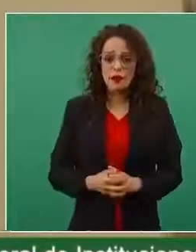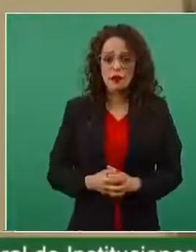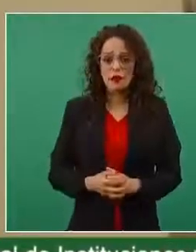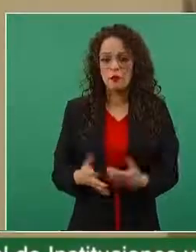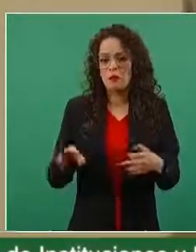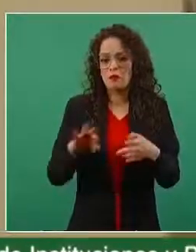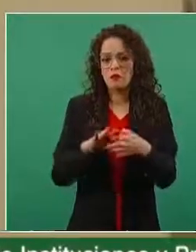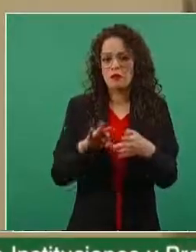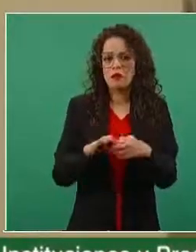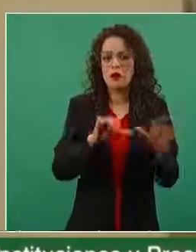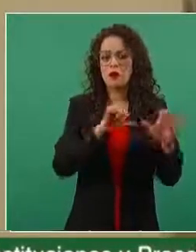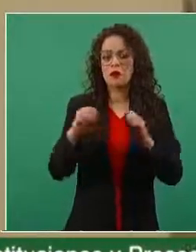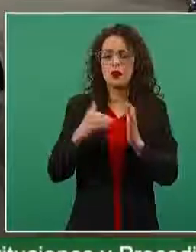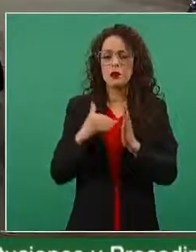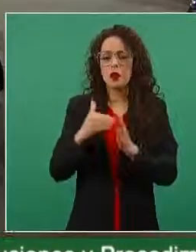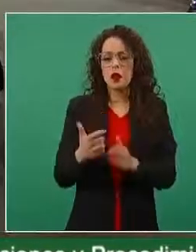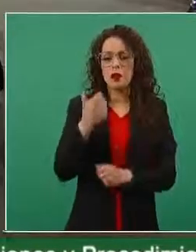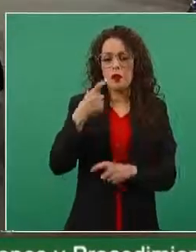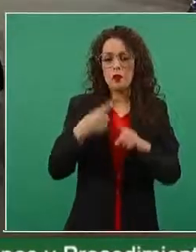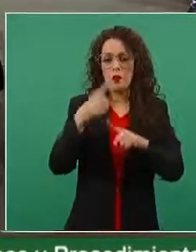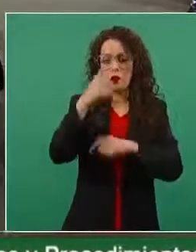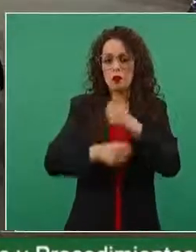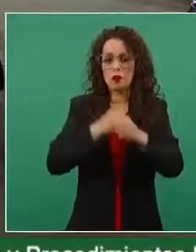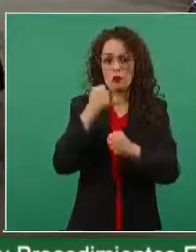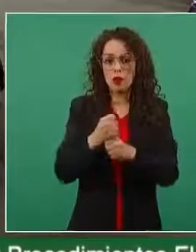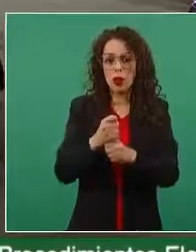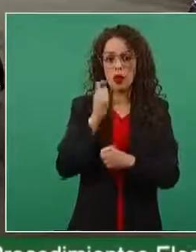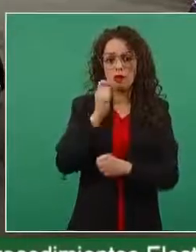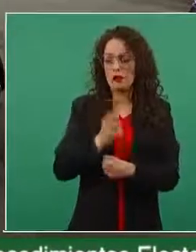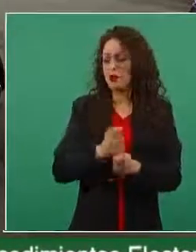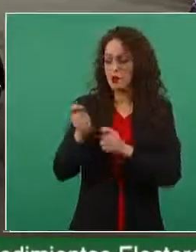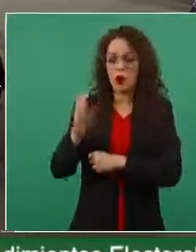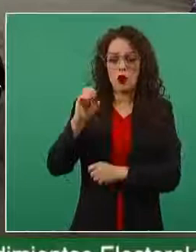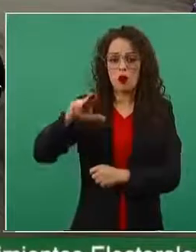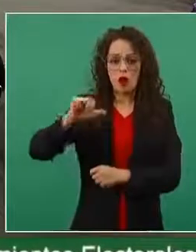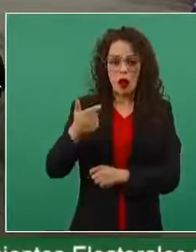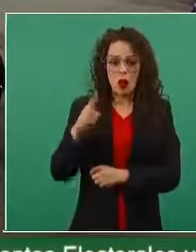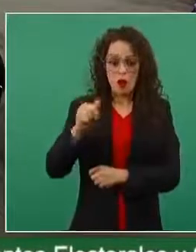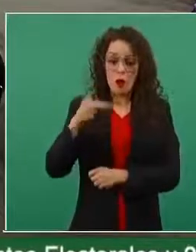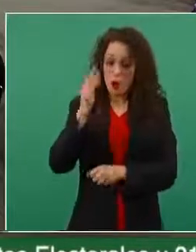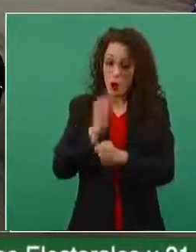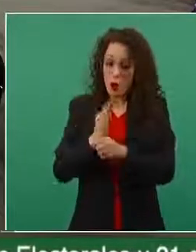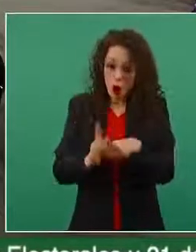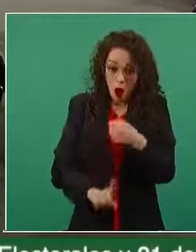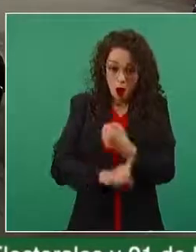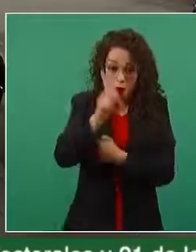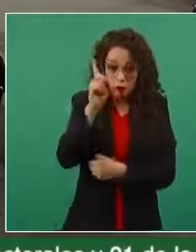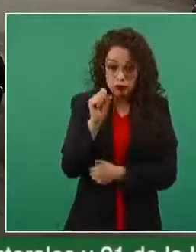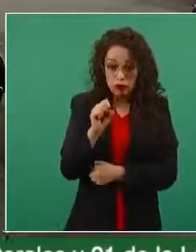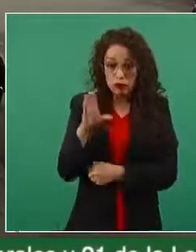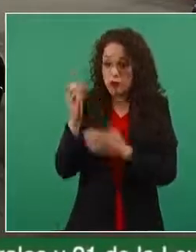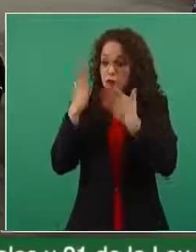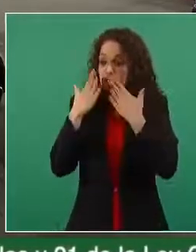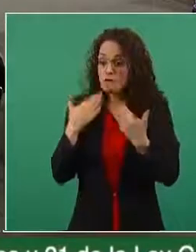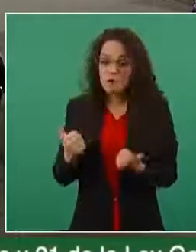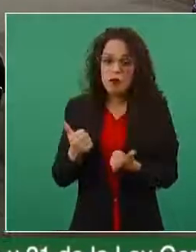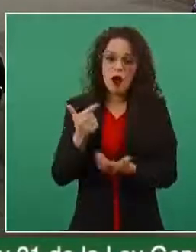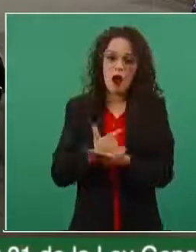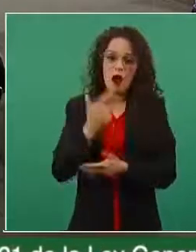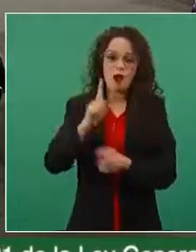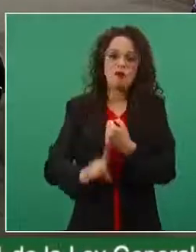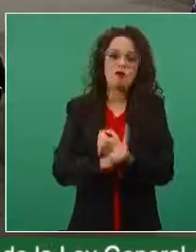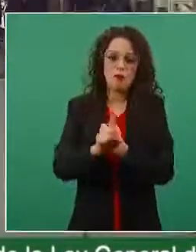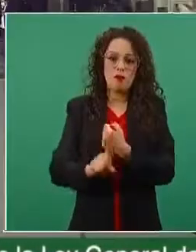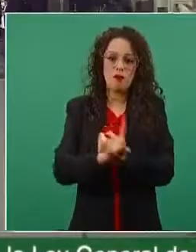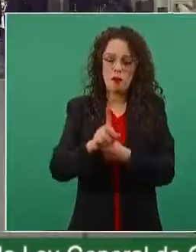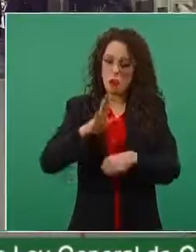aproximadamente 600 millones de pesos anuales a la Conagua, pero la causa de la crisis se está agudizando aún más,